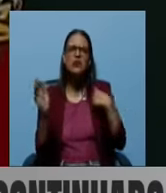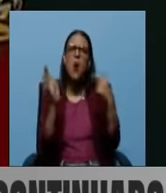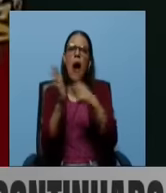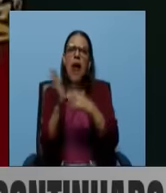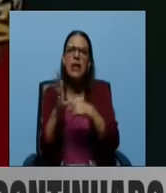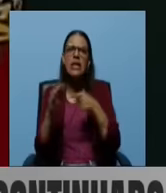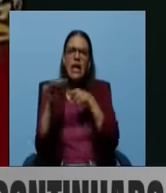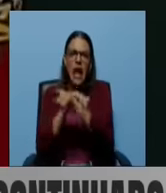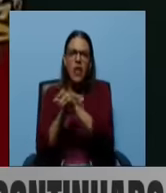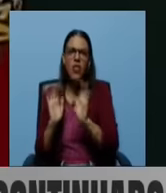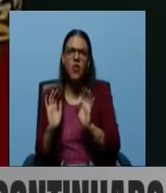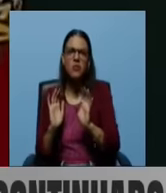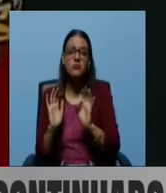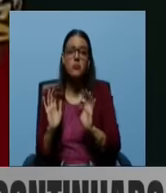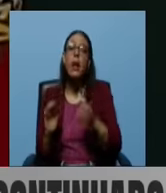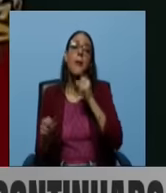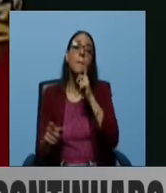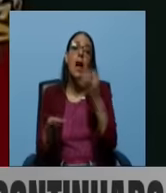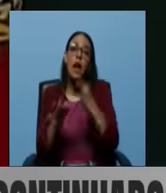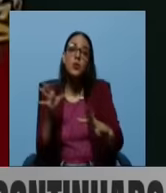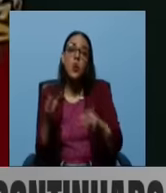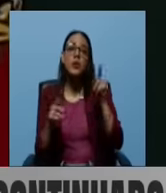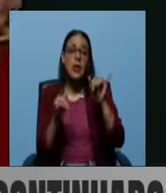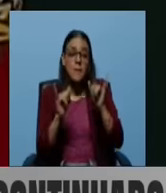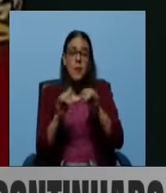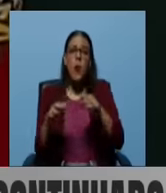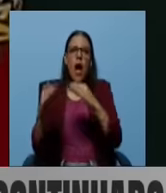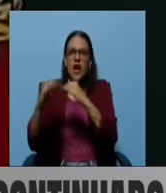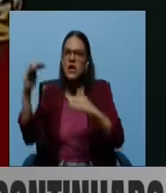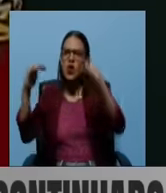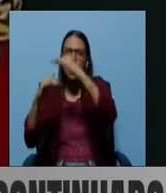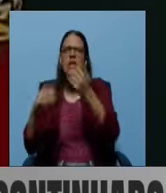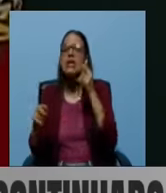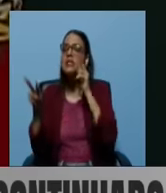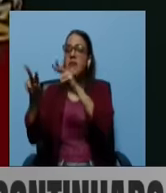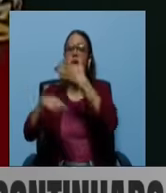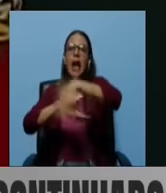alquilado. Desafortunadamente el apartamento era en el primer piso y dando para la calle.